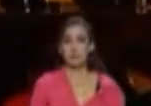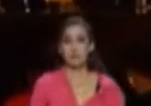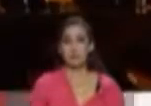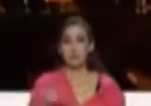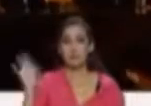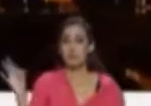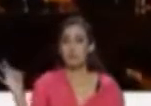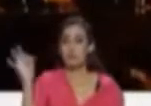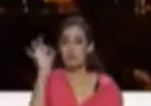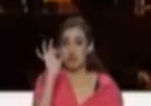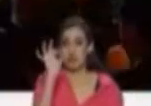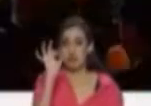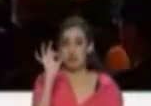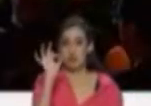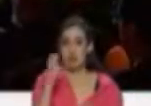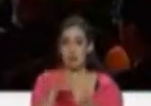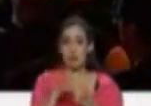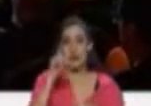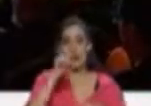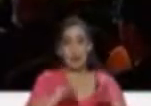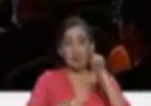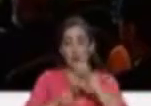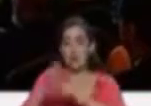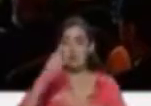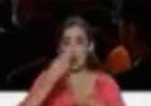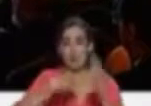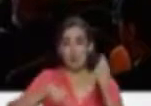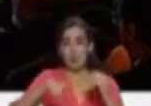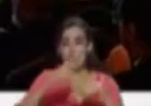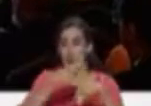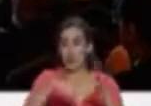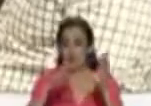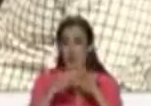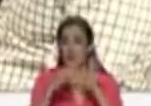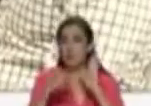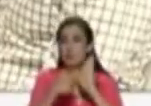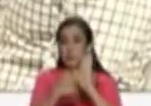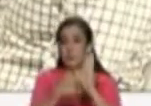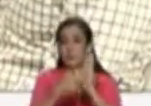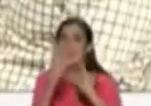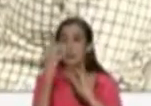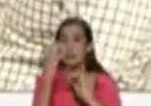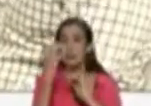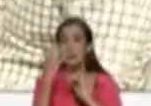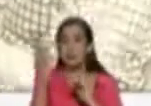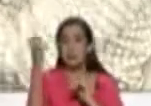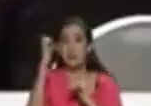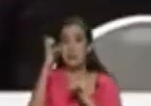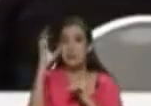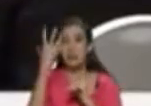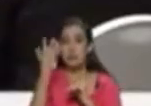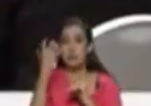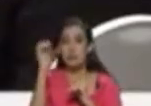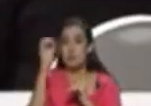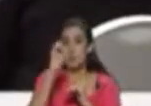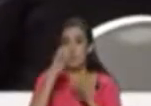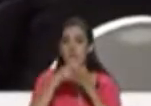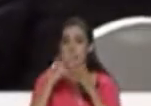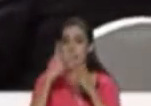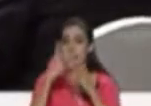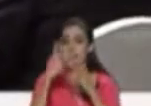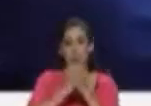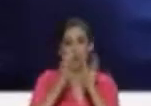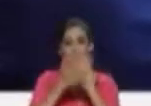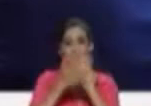Representantes de varios sectores comerciales se unen a la comitiva que este 14 y 15 de noviembre viajará a Estados